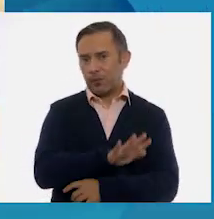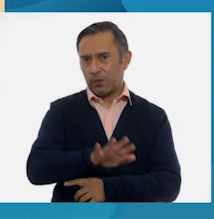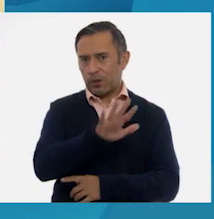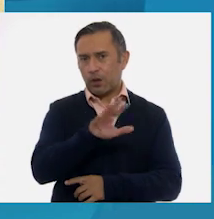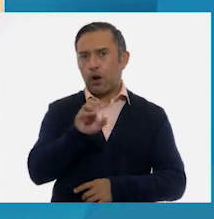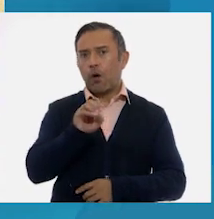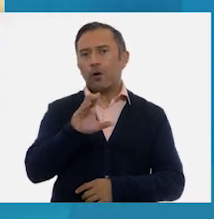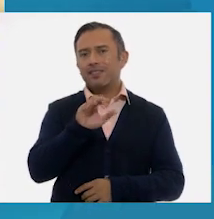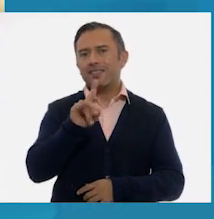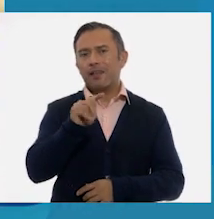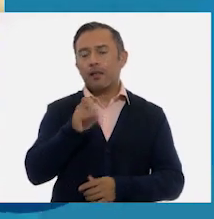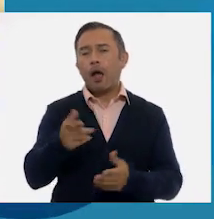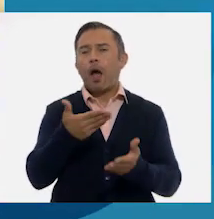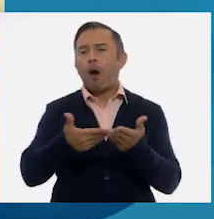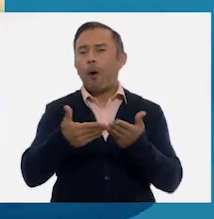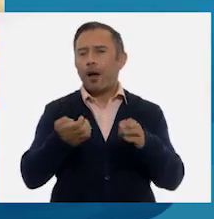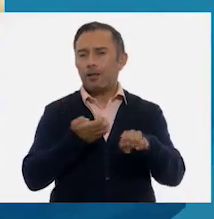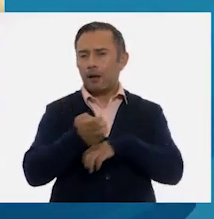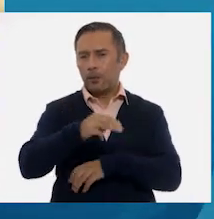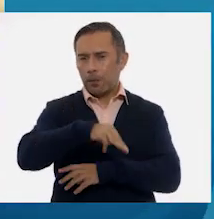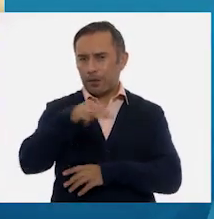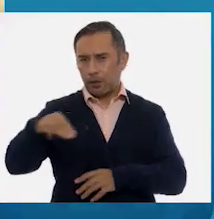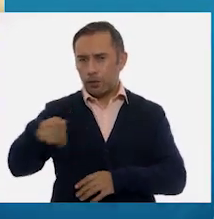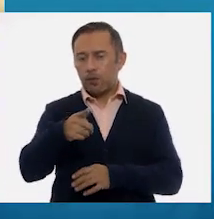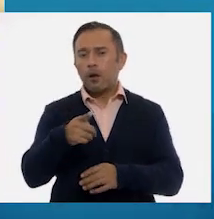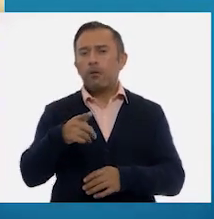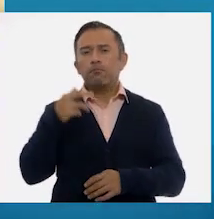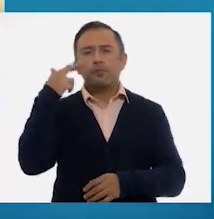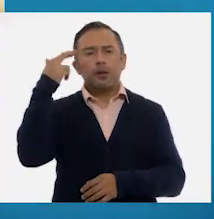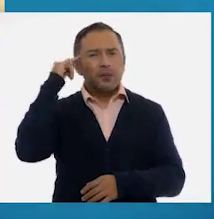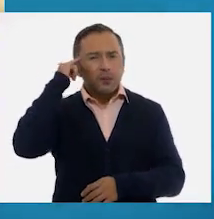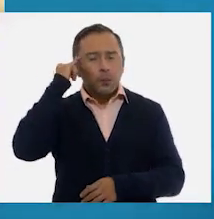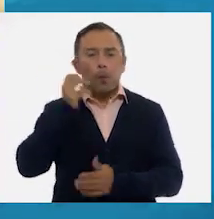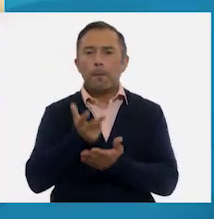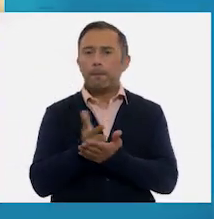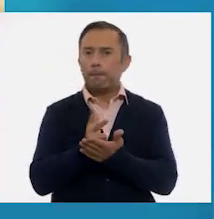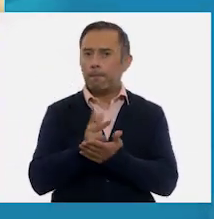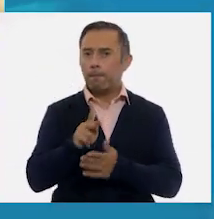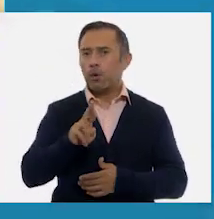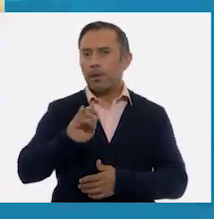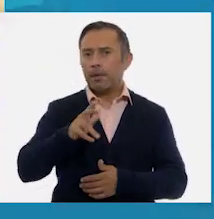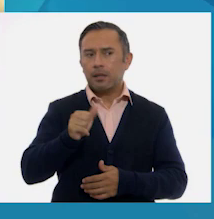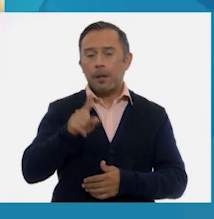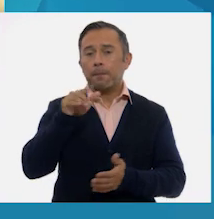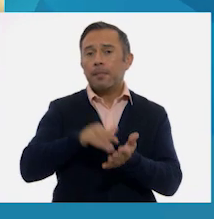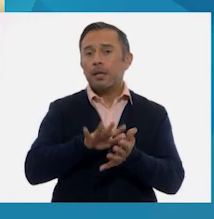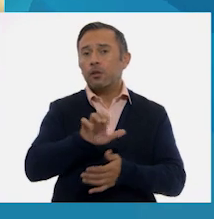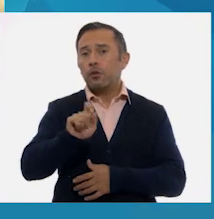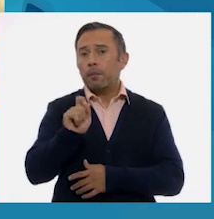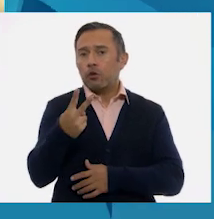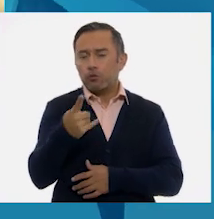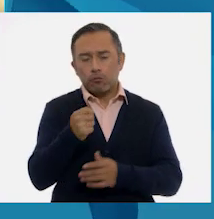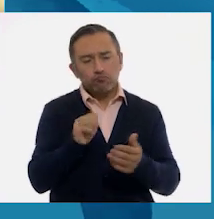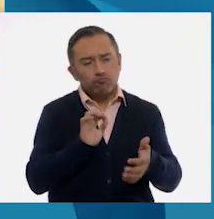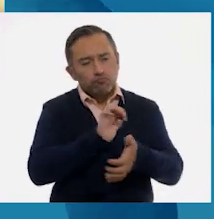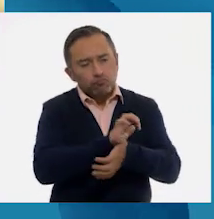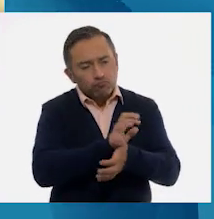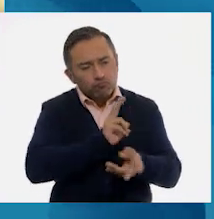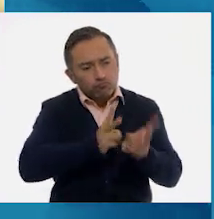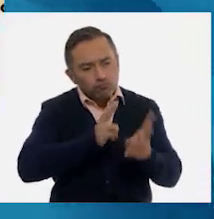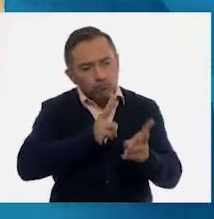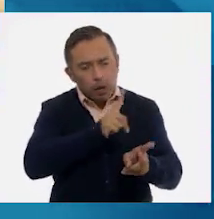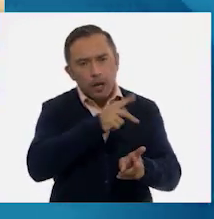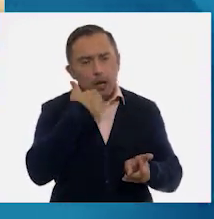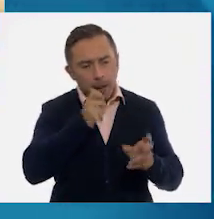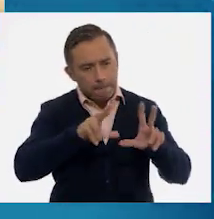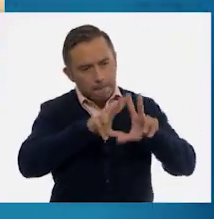de Michoacán, fue sometido en 1522 para negociar la paz y entregar tributo a los